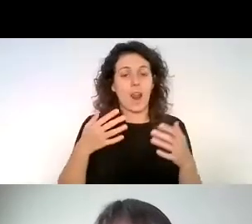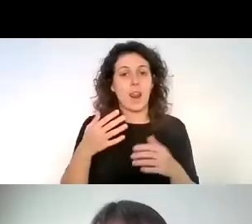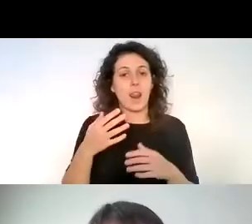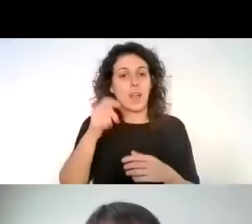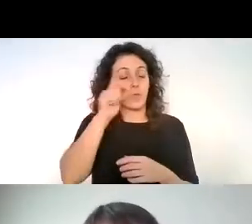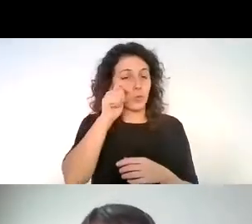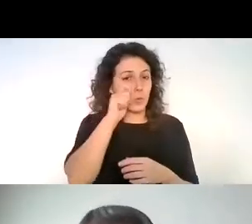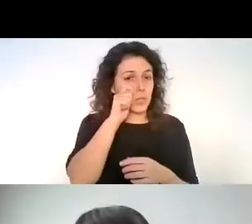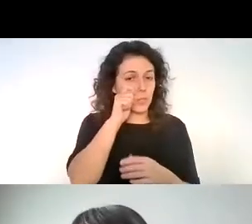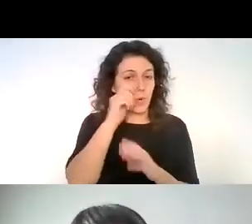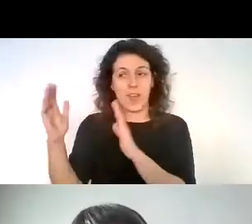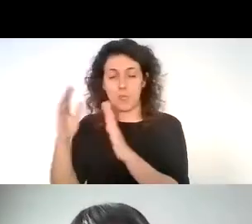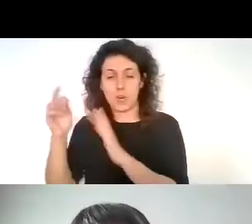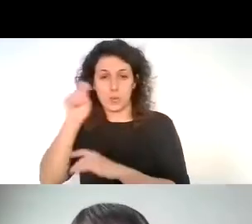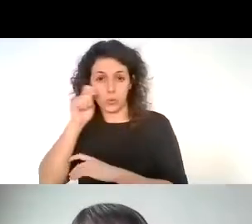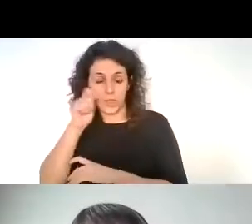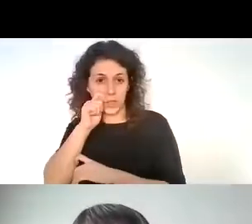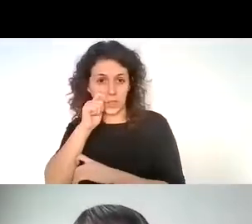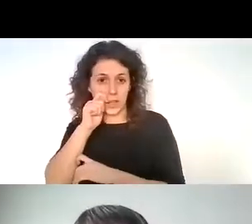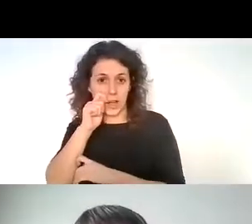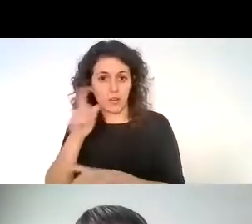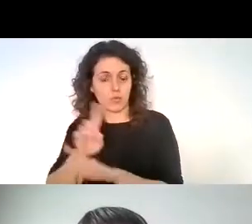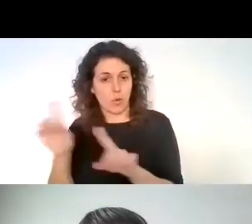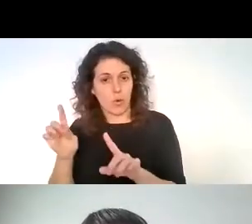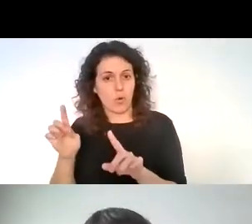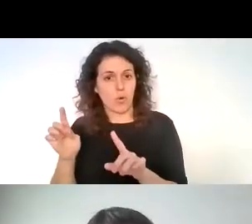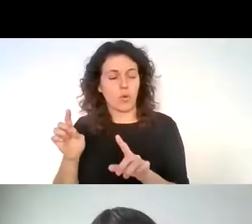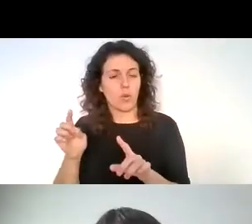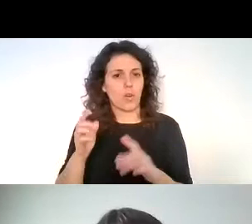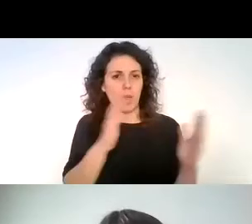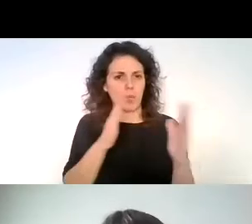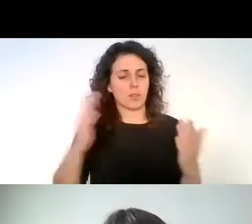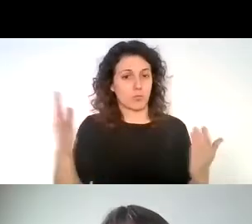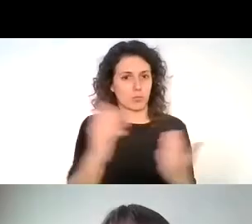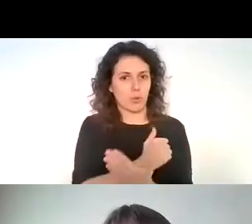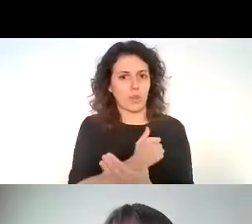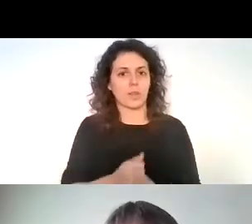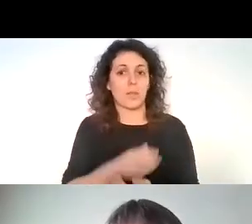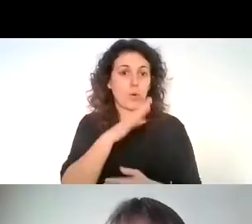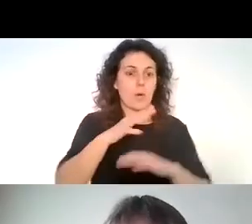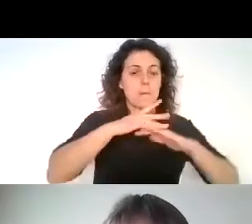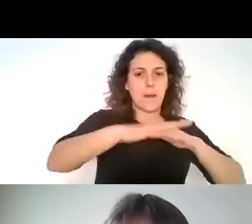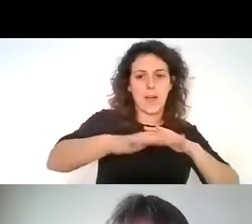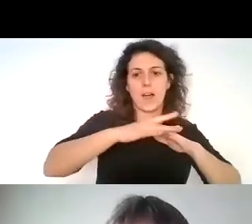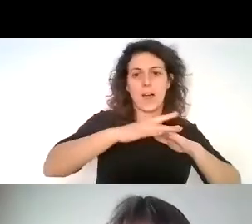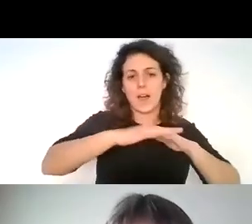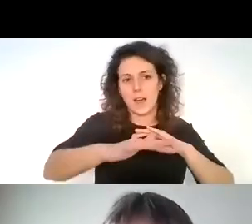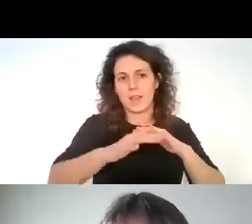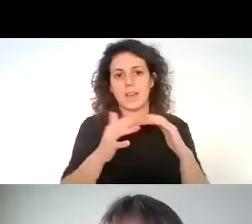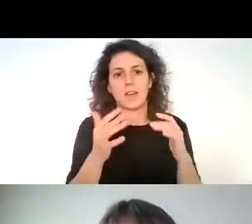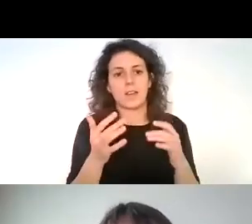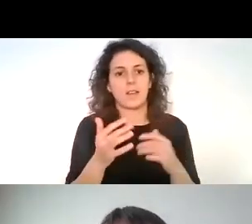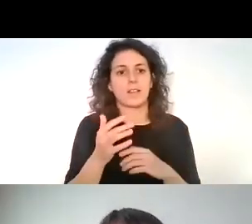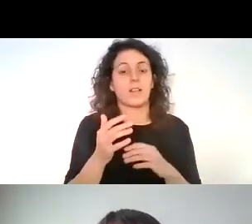temporada turística, destino de sol y playa, por lo tanto, atracción, evidentemente el turismo lo tenemos sobre todo en